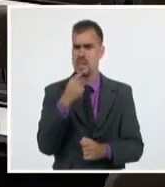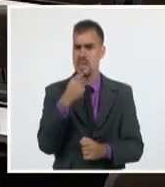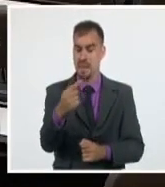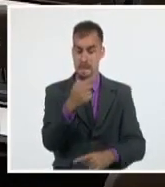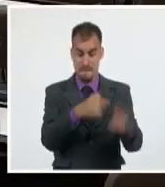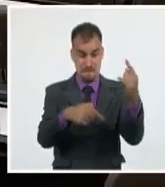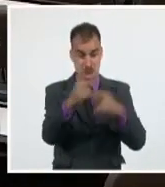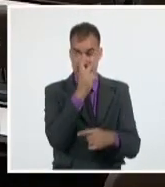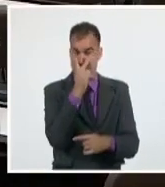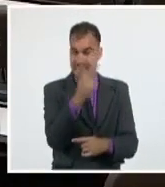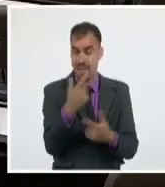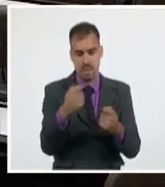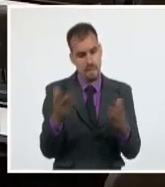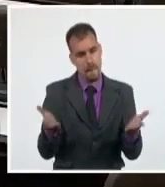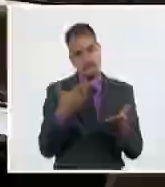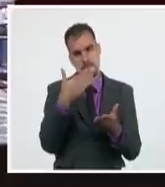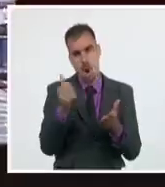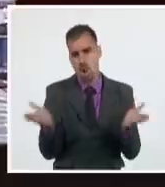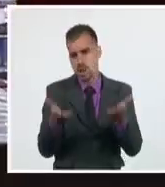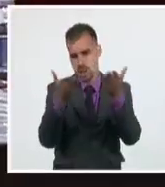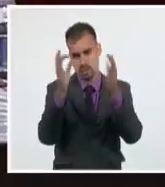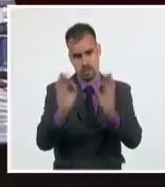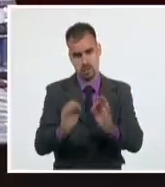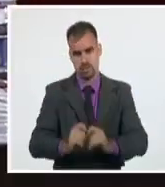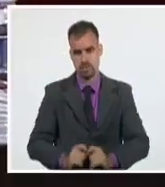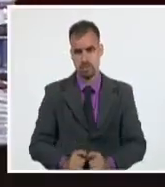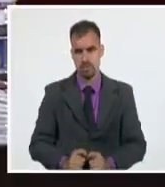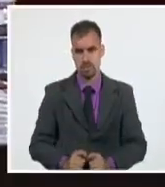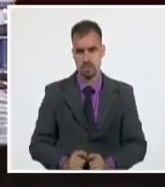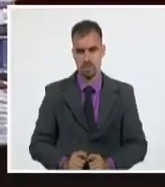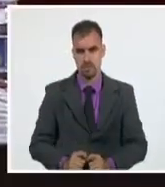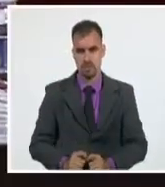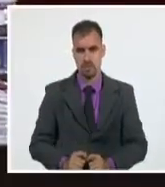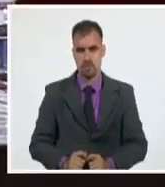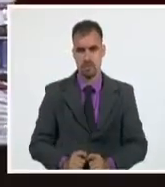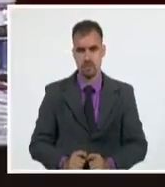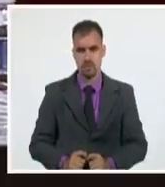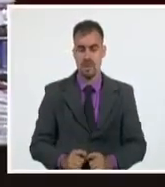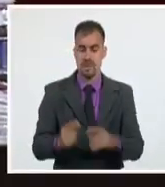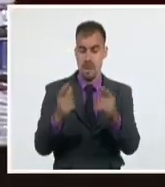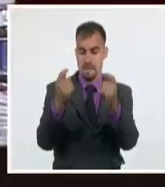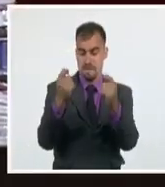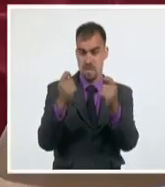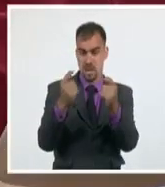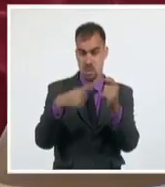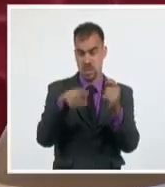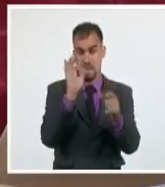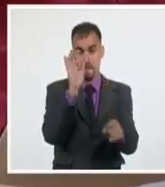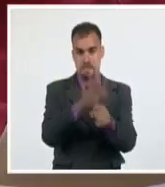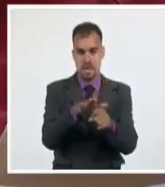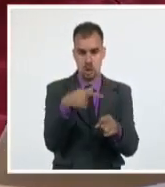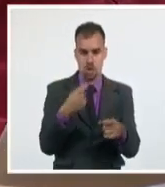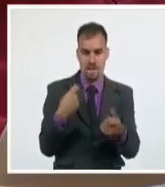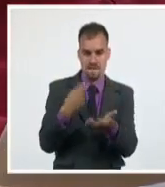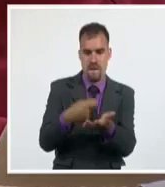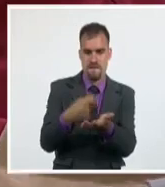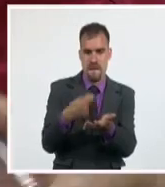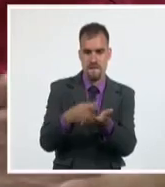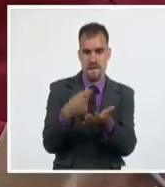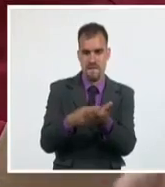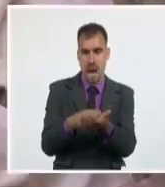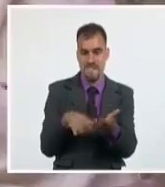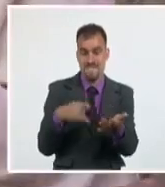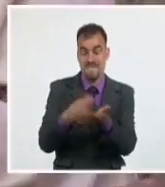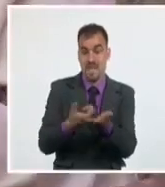es aumentar la eficiencia, eliminar las causas y condiciones que generan que el presupuesto erogue recursos para financiar inversiones que no